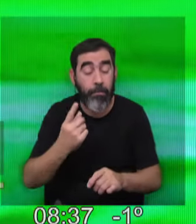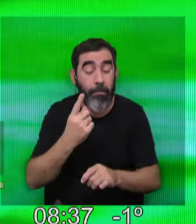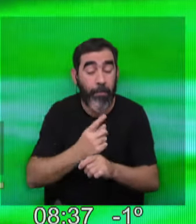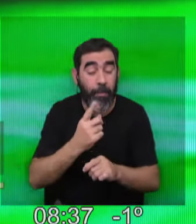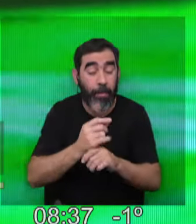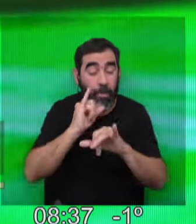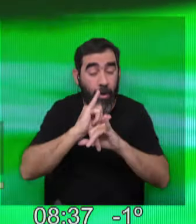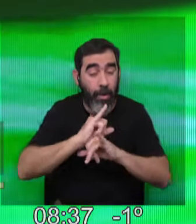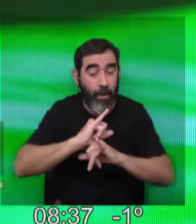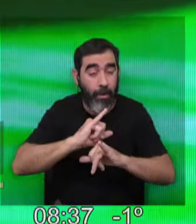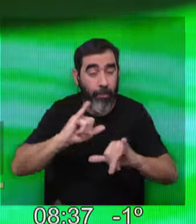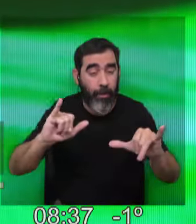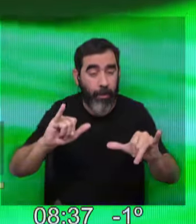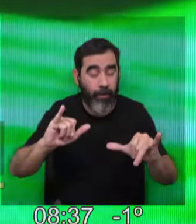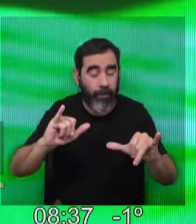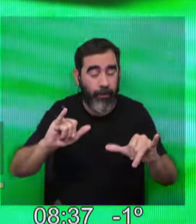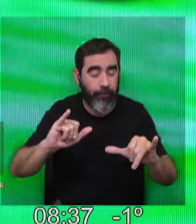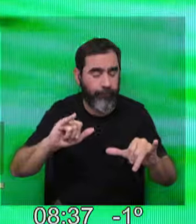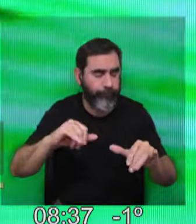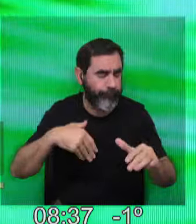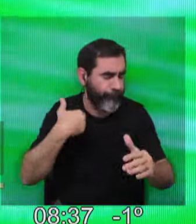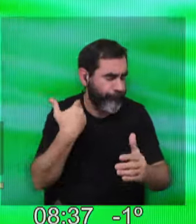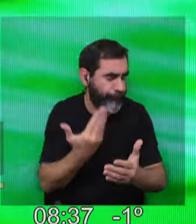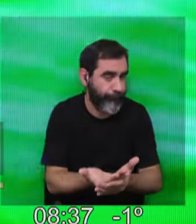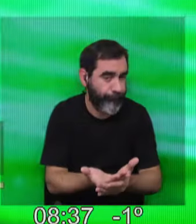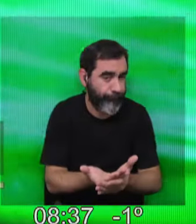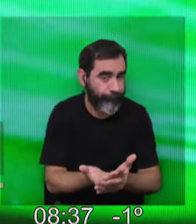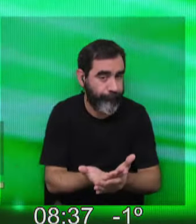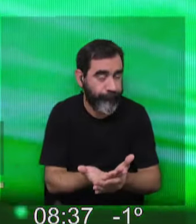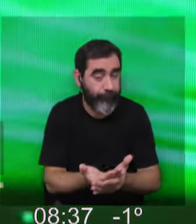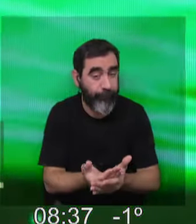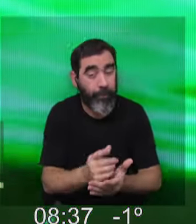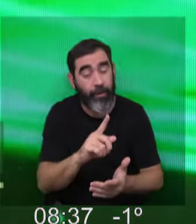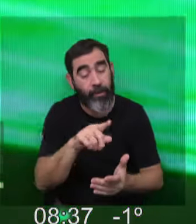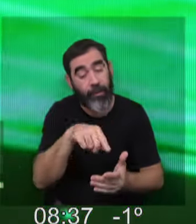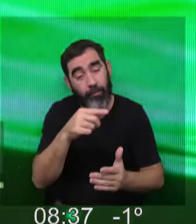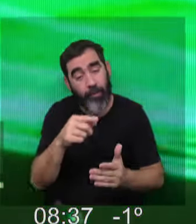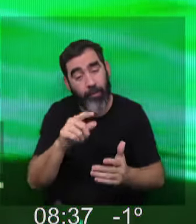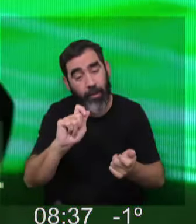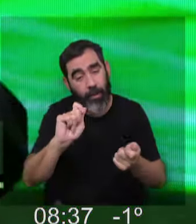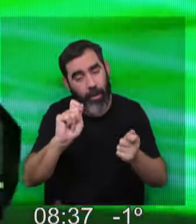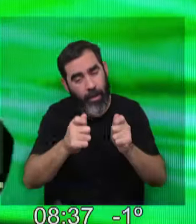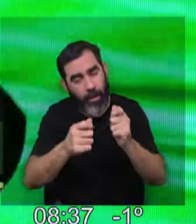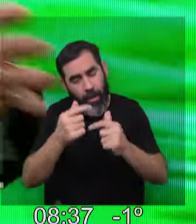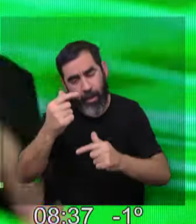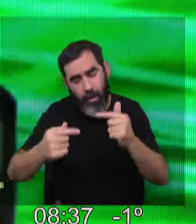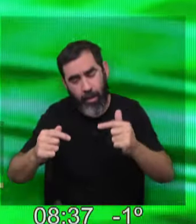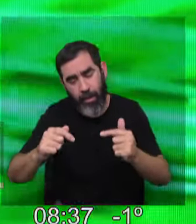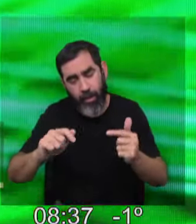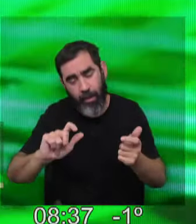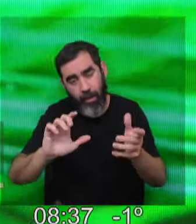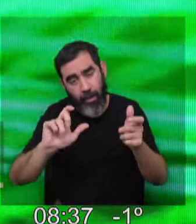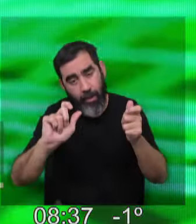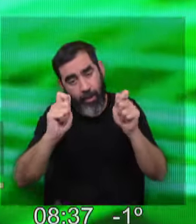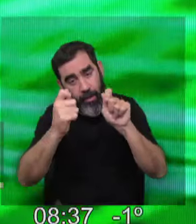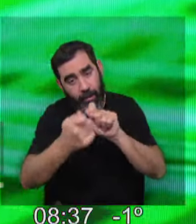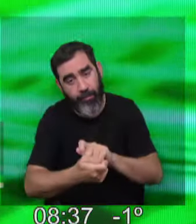de la campaña parecía que estábamos ahí. Luego pasaron cosas que pasaron